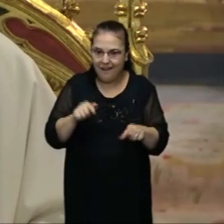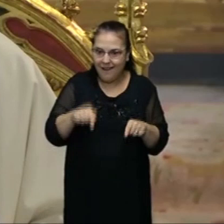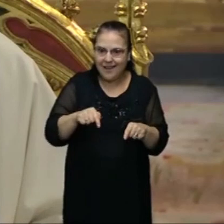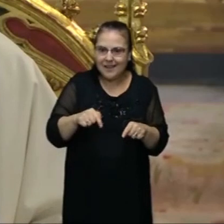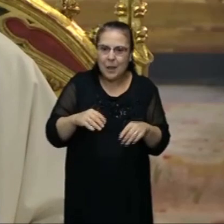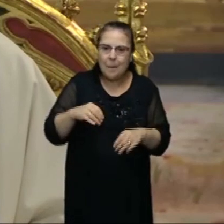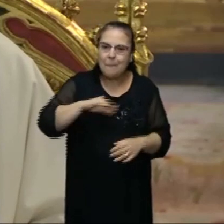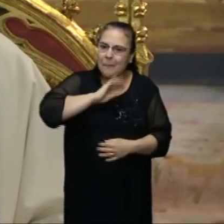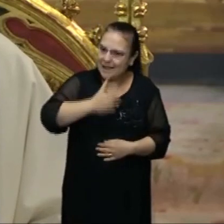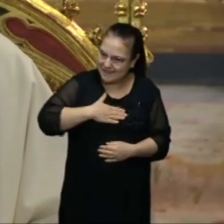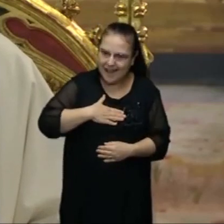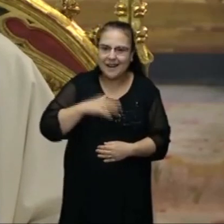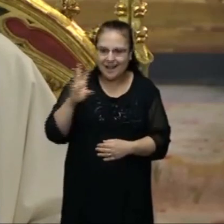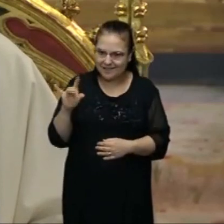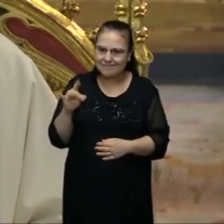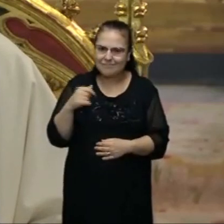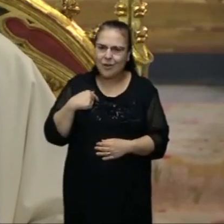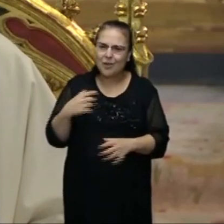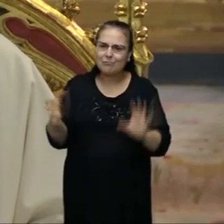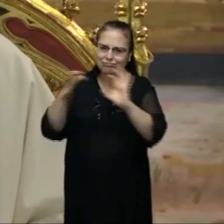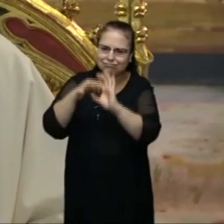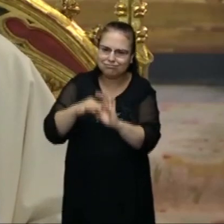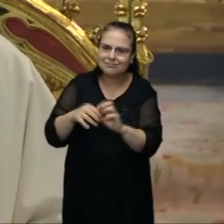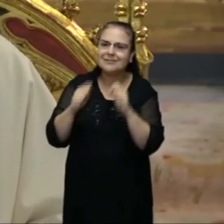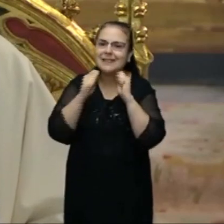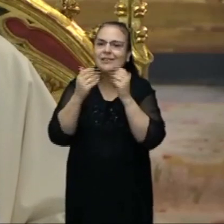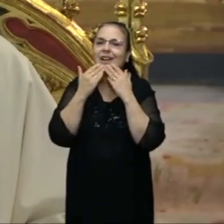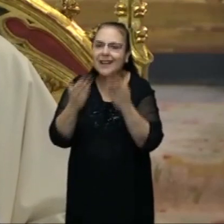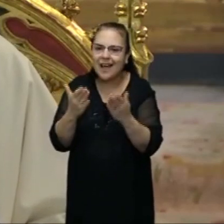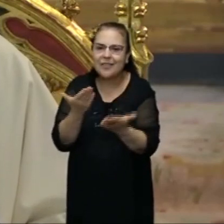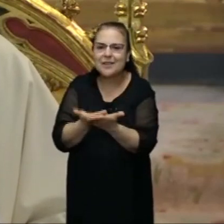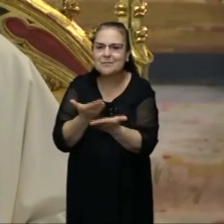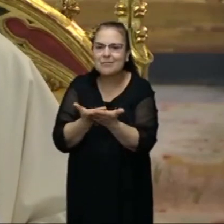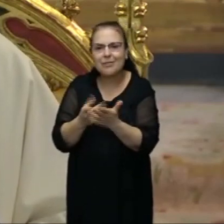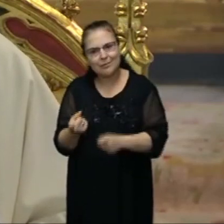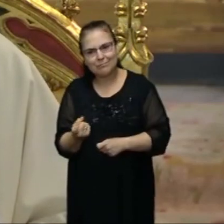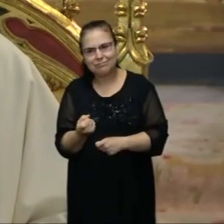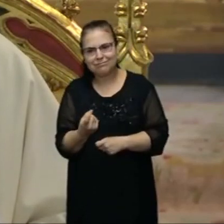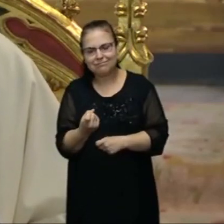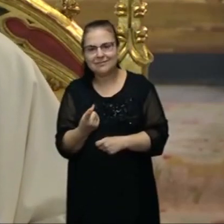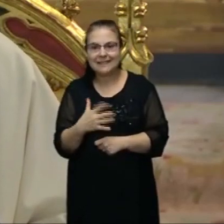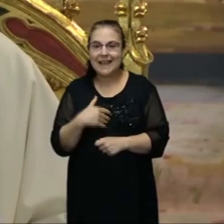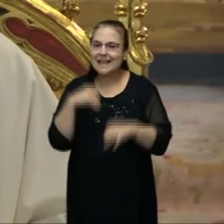nos unimos al Señor dándole gracias, pidiéndole por todos, por todas nuestras necesidades,